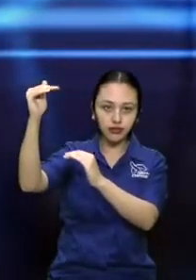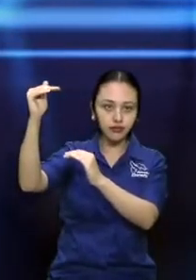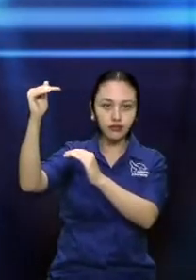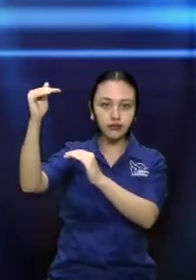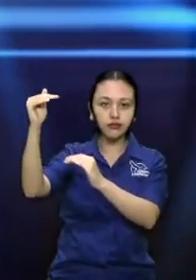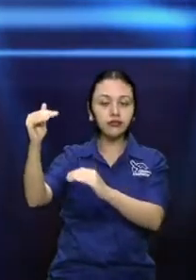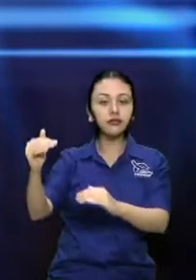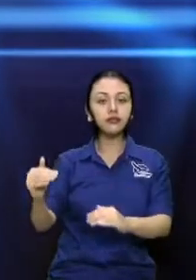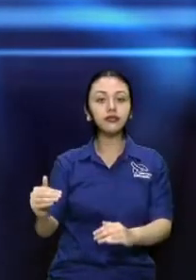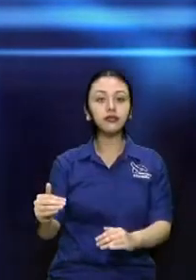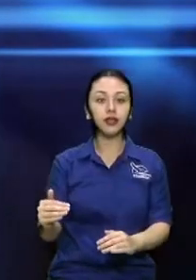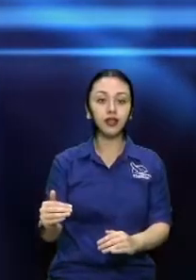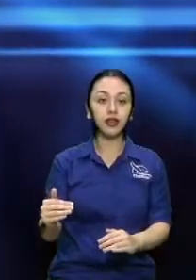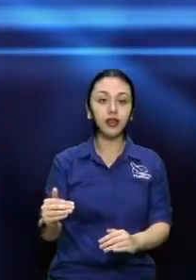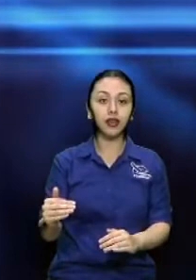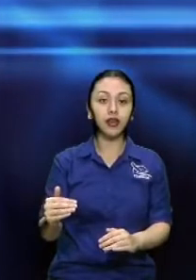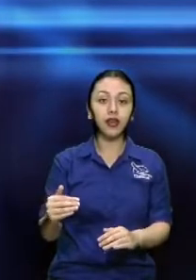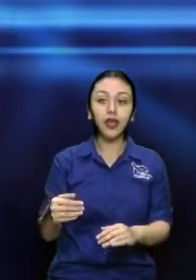y se hace árbol.